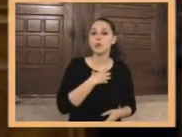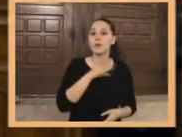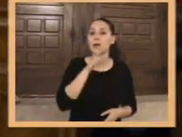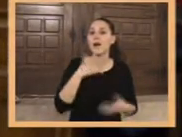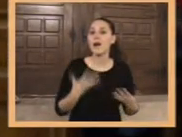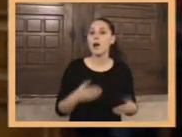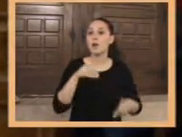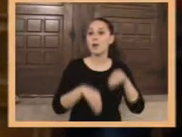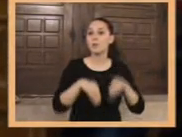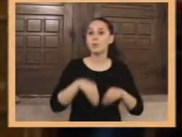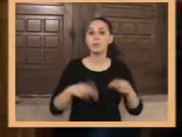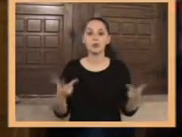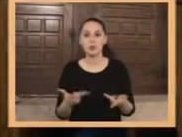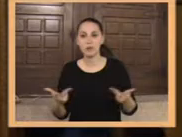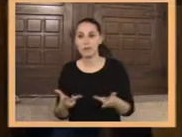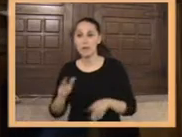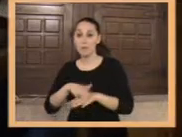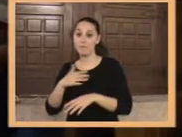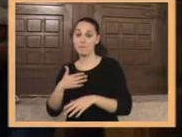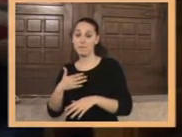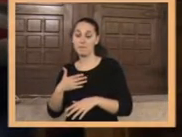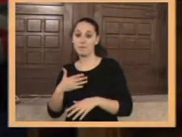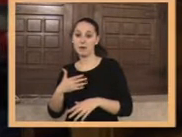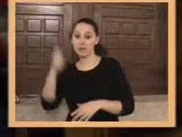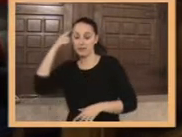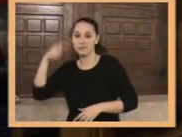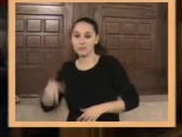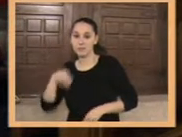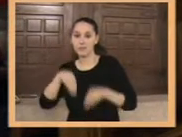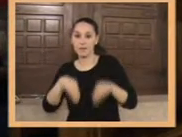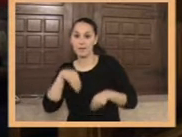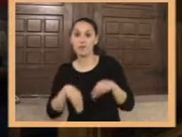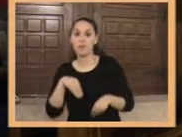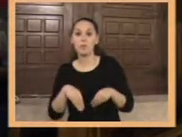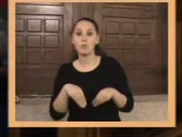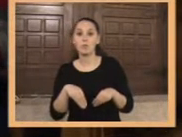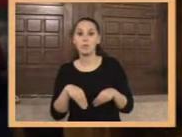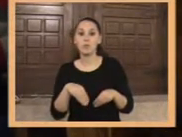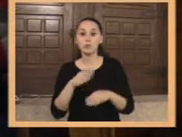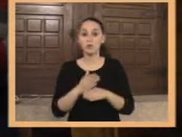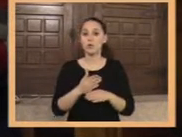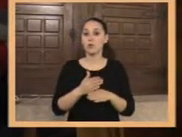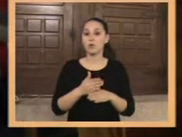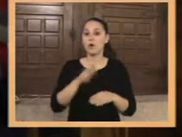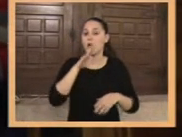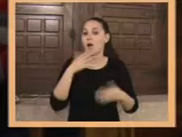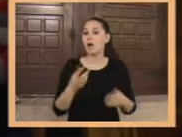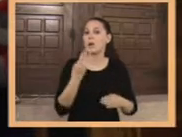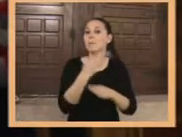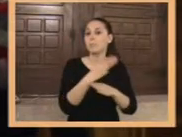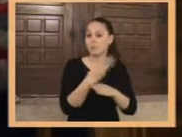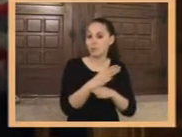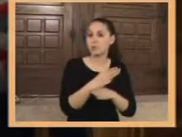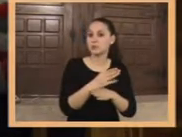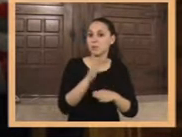Vamos a ver, para justificar el voto que vamos a hacer nosotros en la urgencia, ha tomado la palabra, como entiendo, el portavoz, y siempre